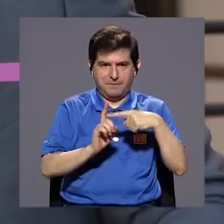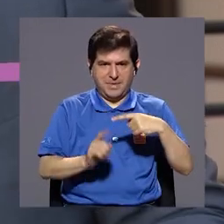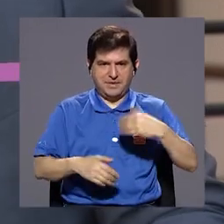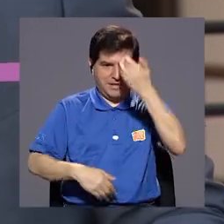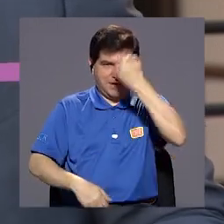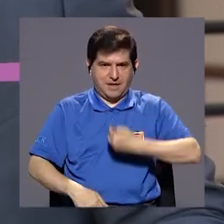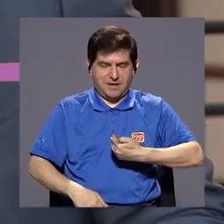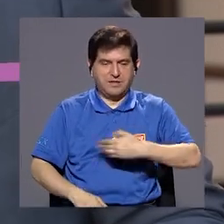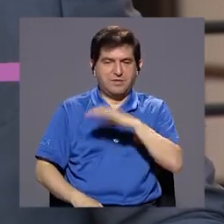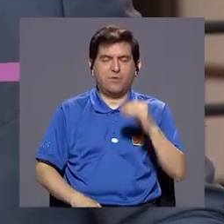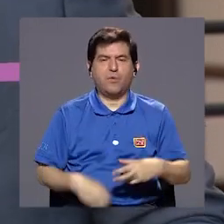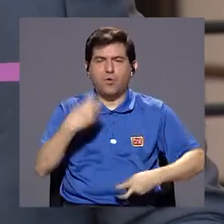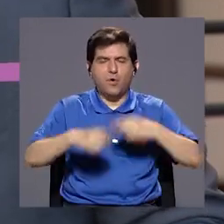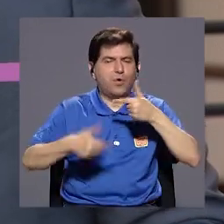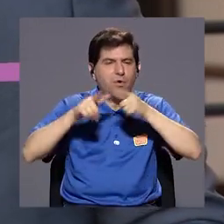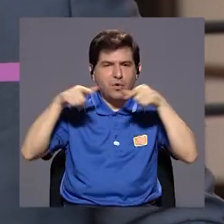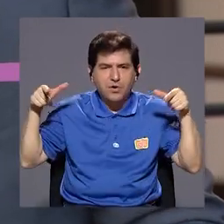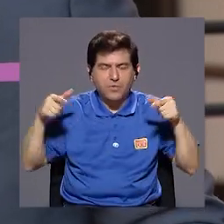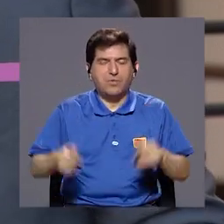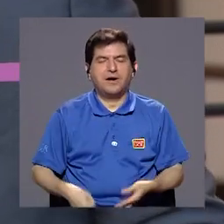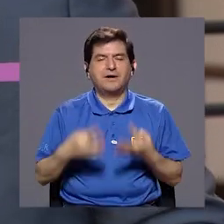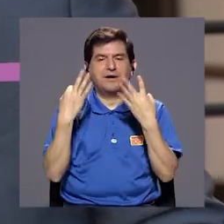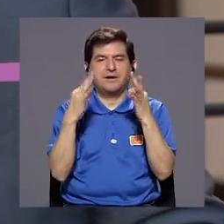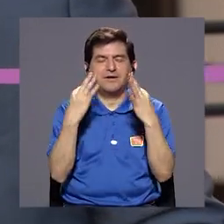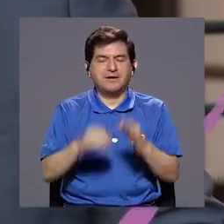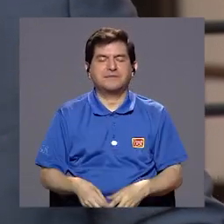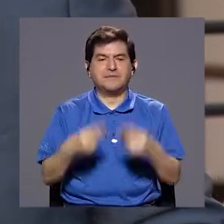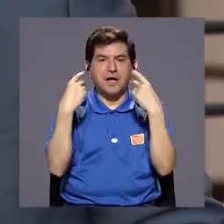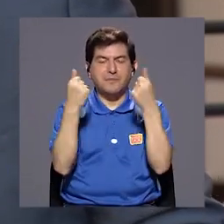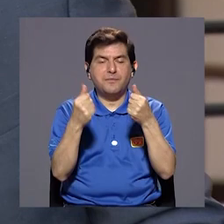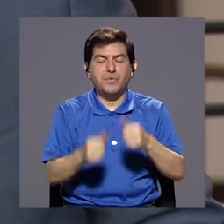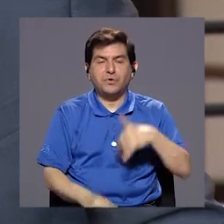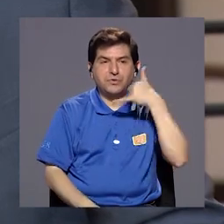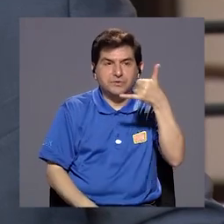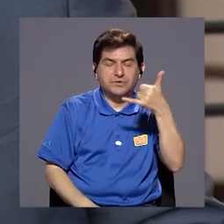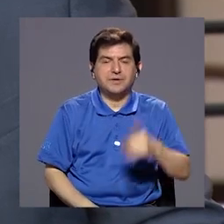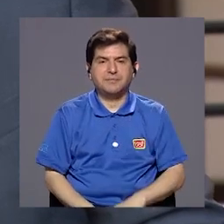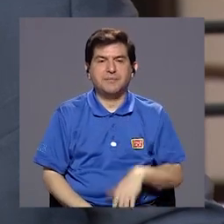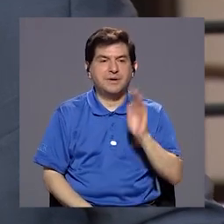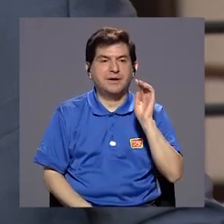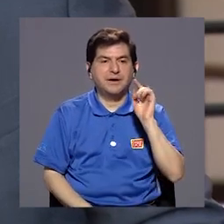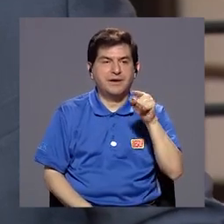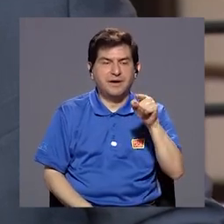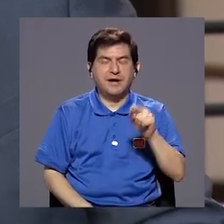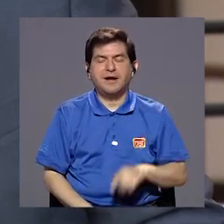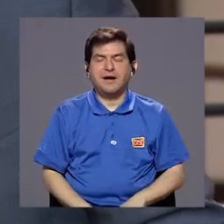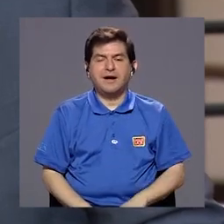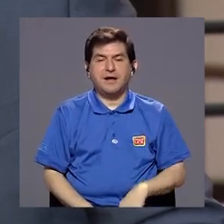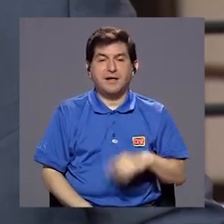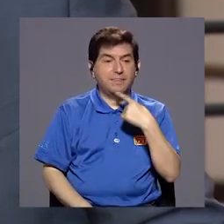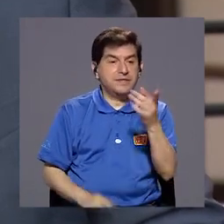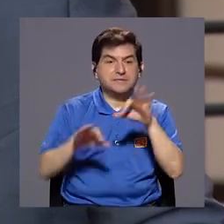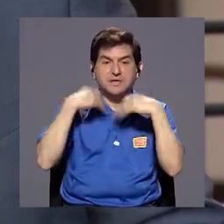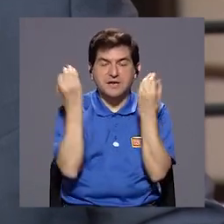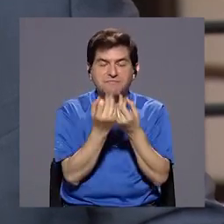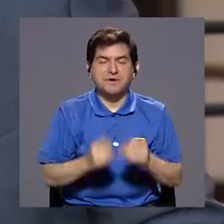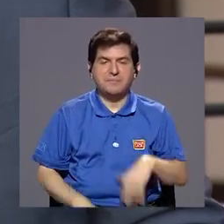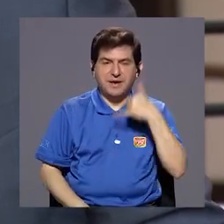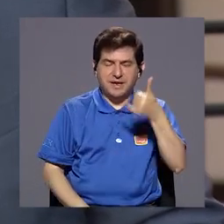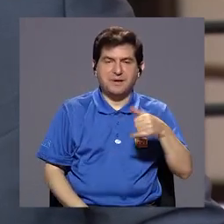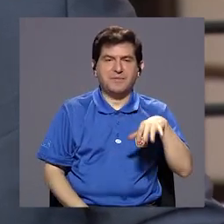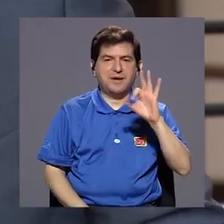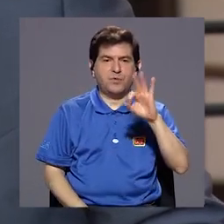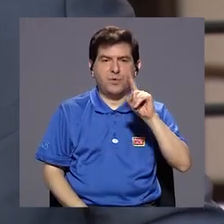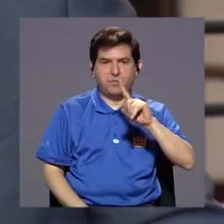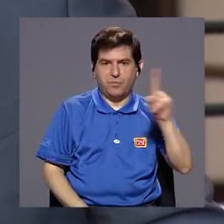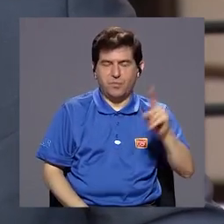cuerpo, trastornos del lenguaje, entonces darle on inmediatamente, avisarle a la familia, avisarle al 911, avisarle al servicio de emergencias, que ese